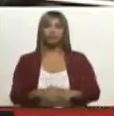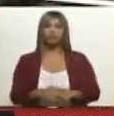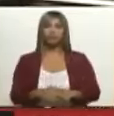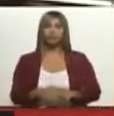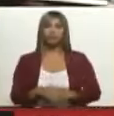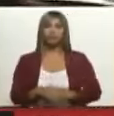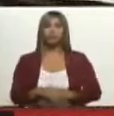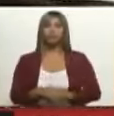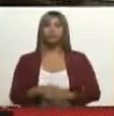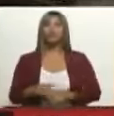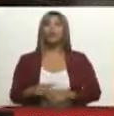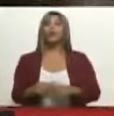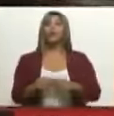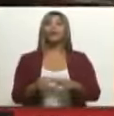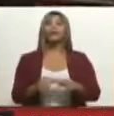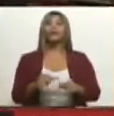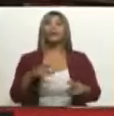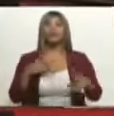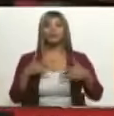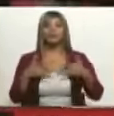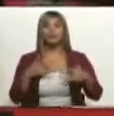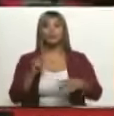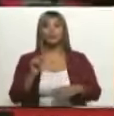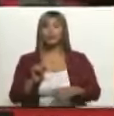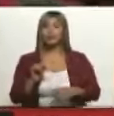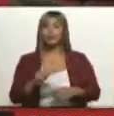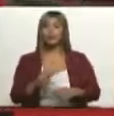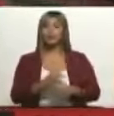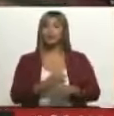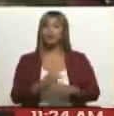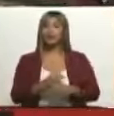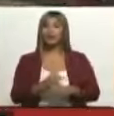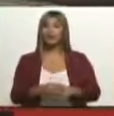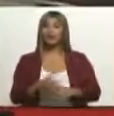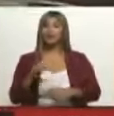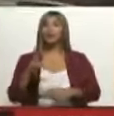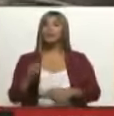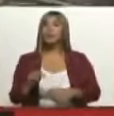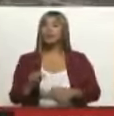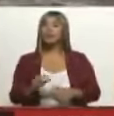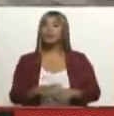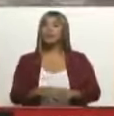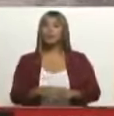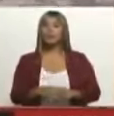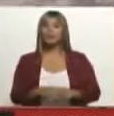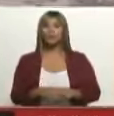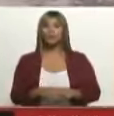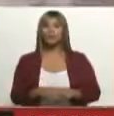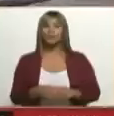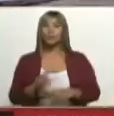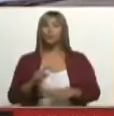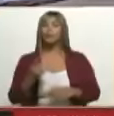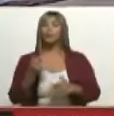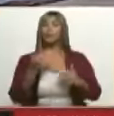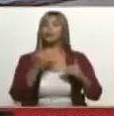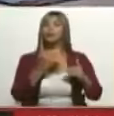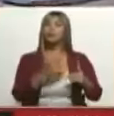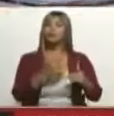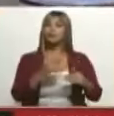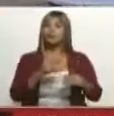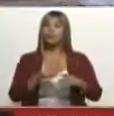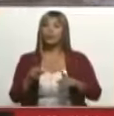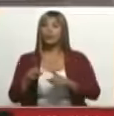Y bueno, se mantiene activa esta operación que también está accionando. La primera fase de